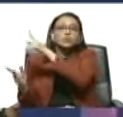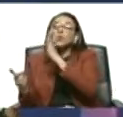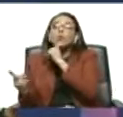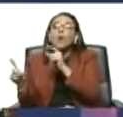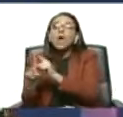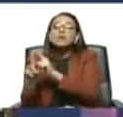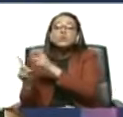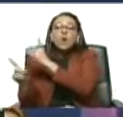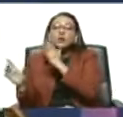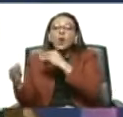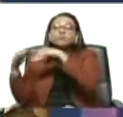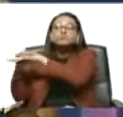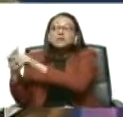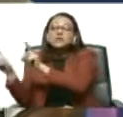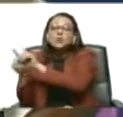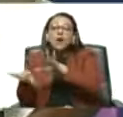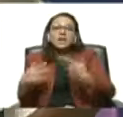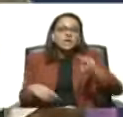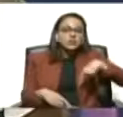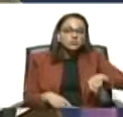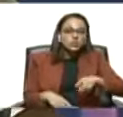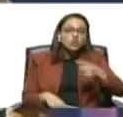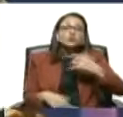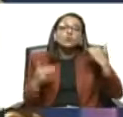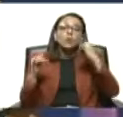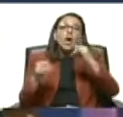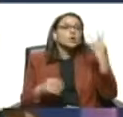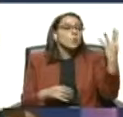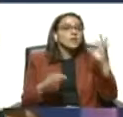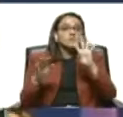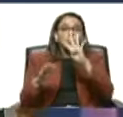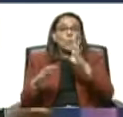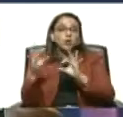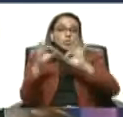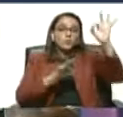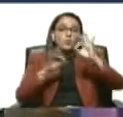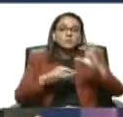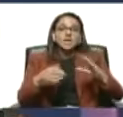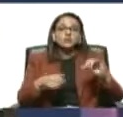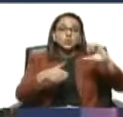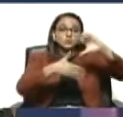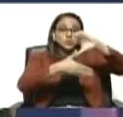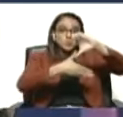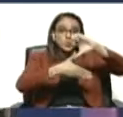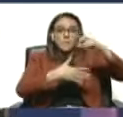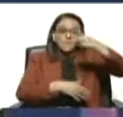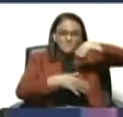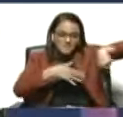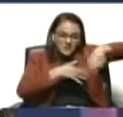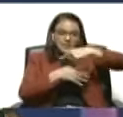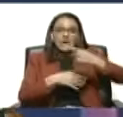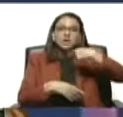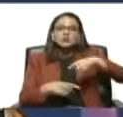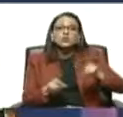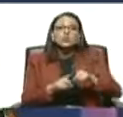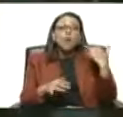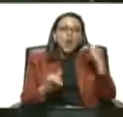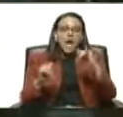además tenemos el 94% de las reservas de Sudamérica, nos hacen